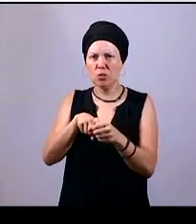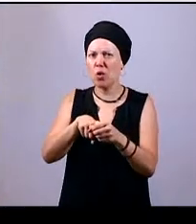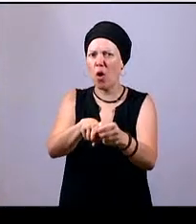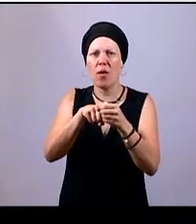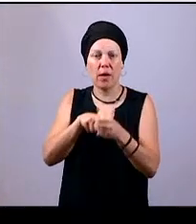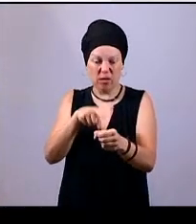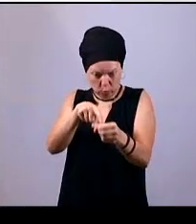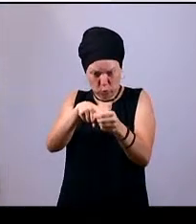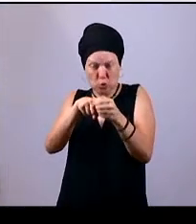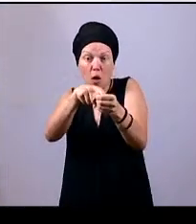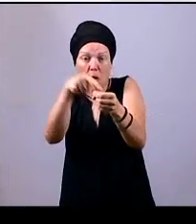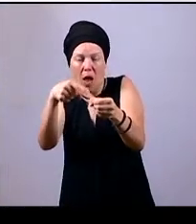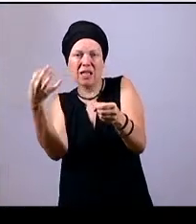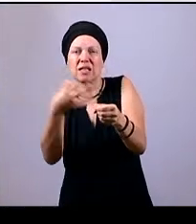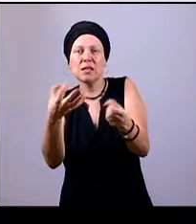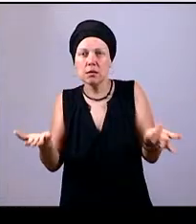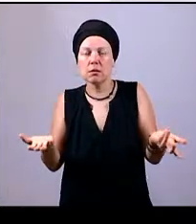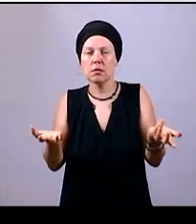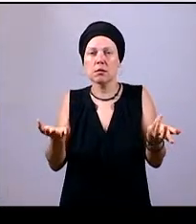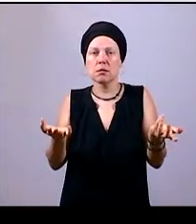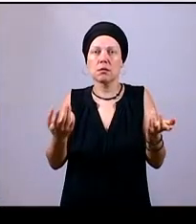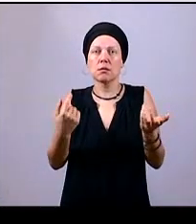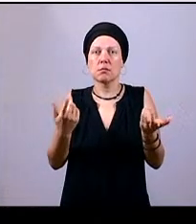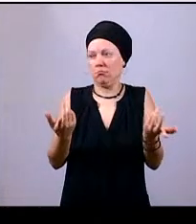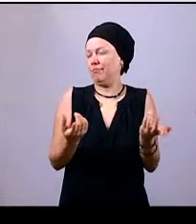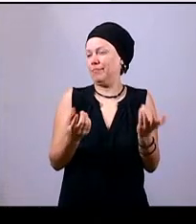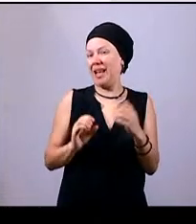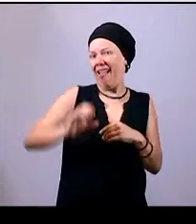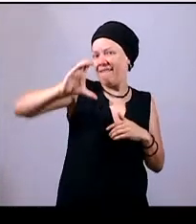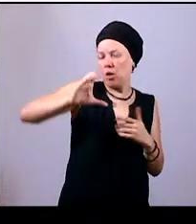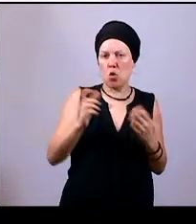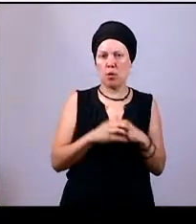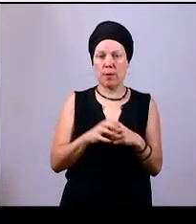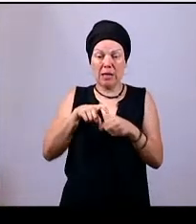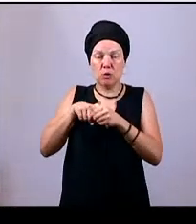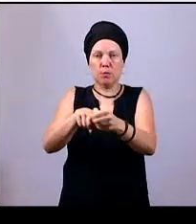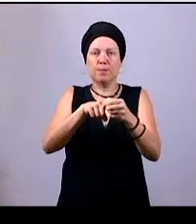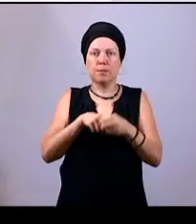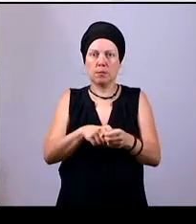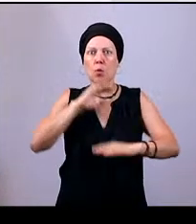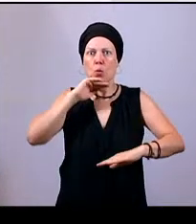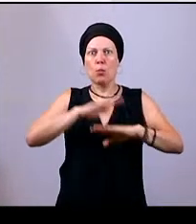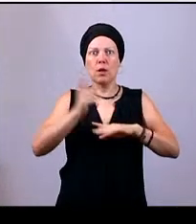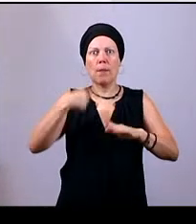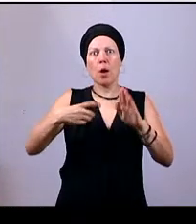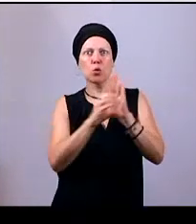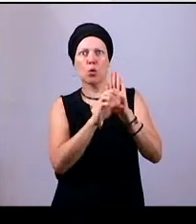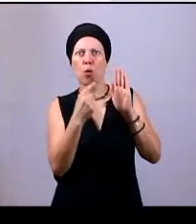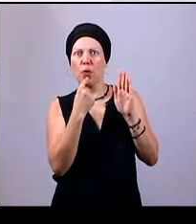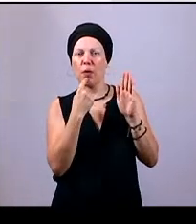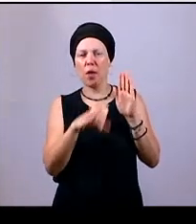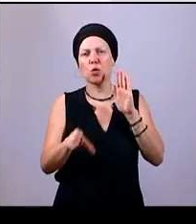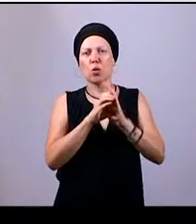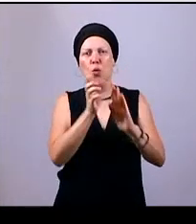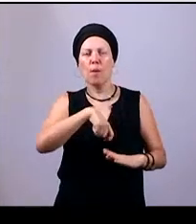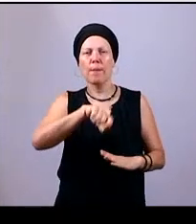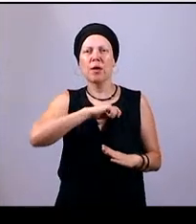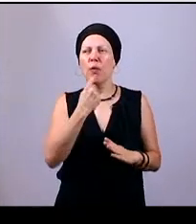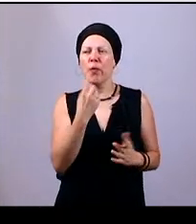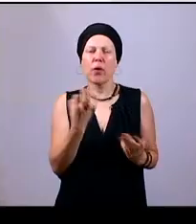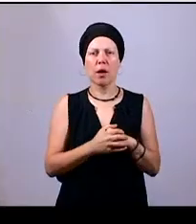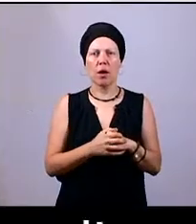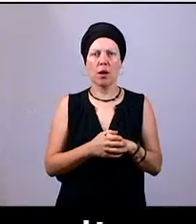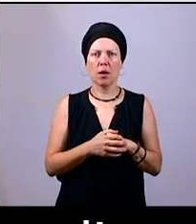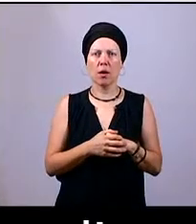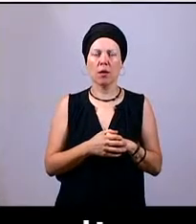es solidaridad? Solidaridad no es caridad, ¿eh? Solidaridad es cumplir con lo que también dice la Constitución española, que es remover